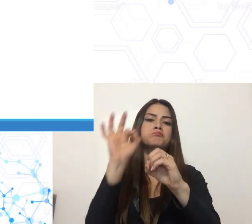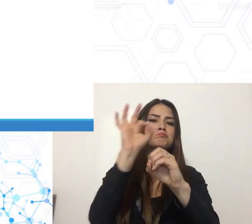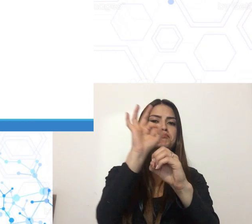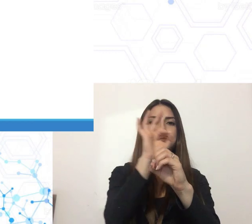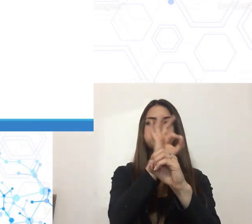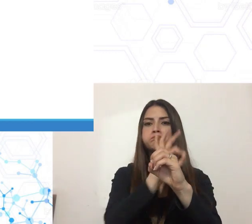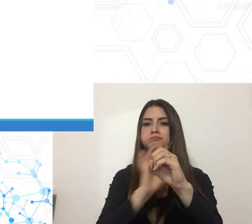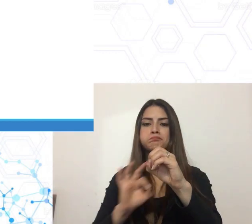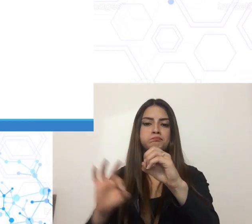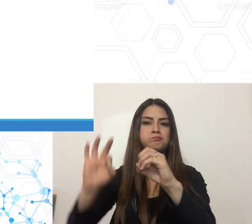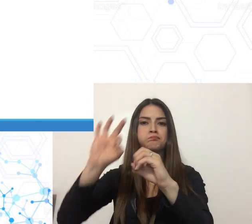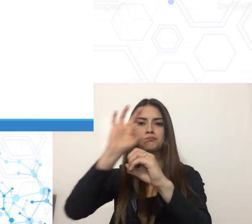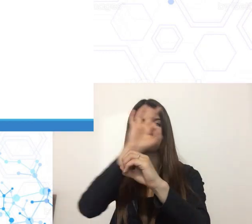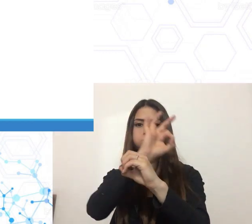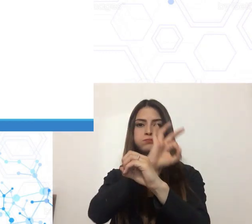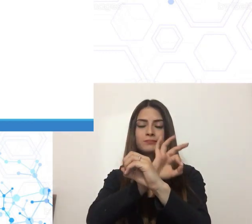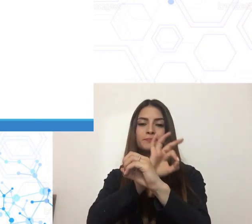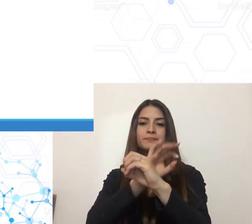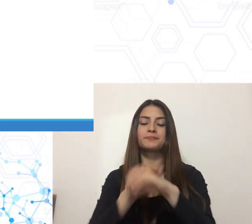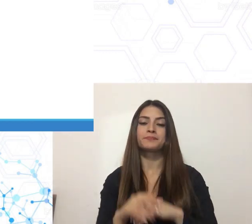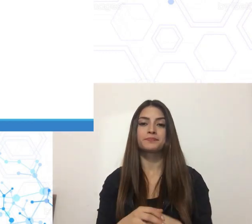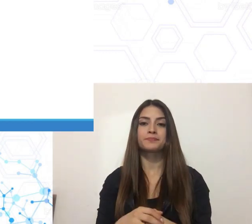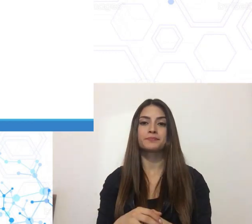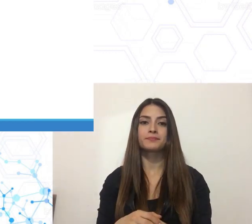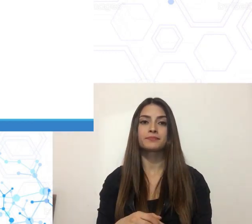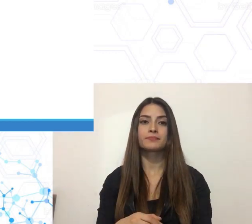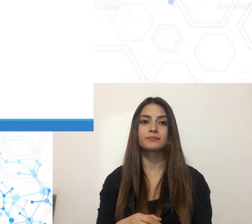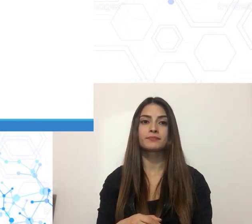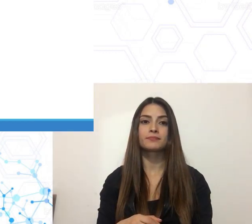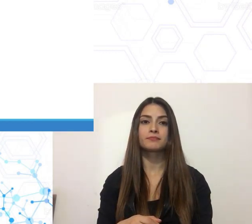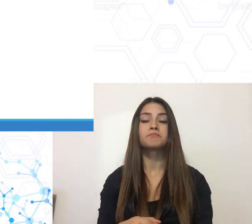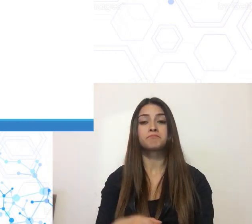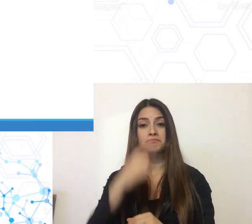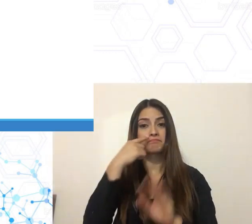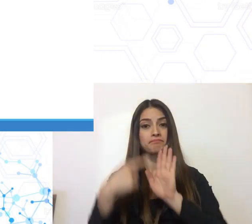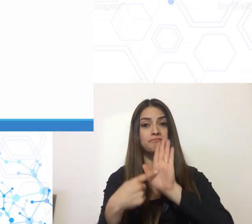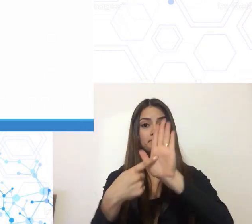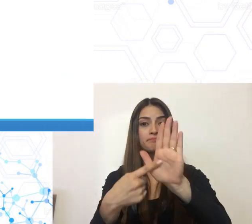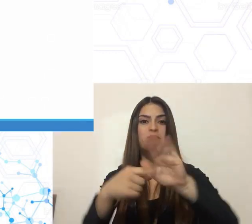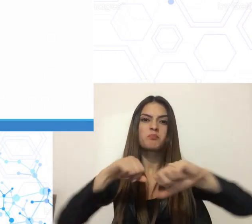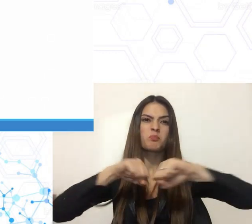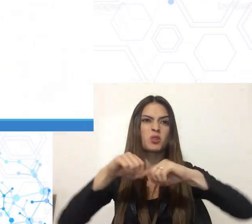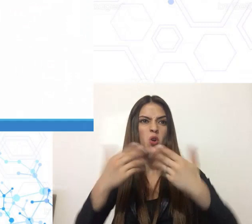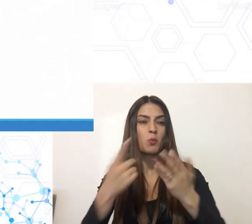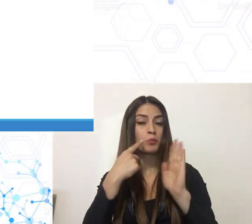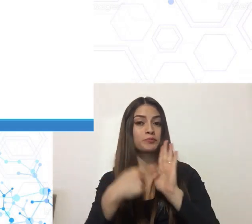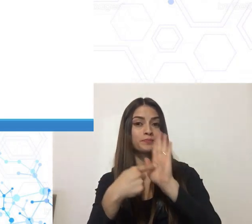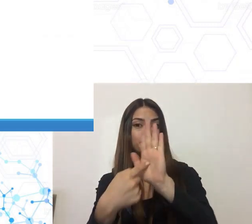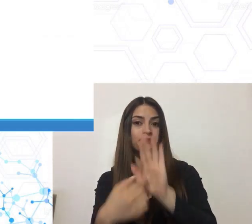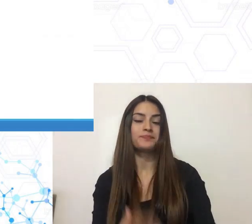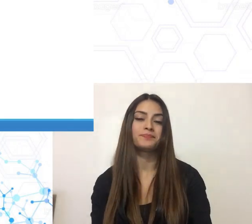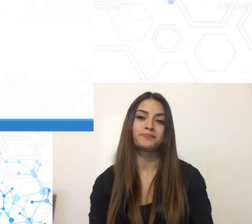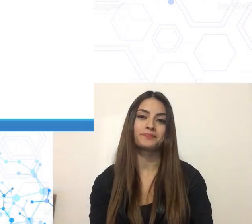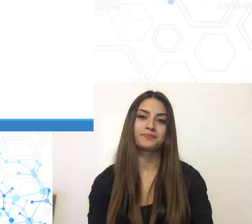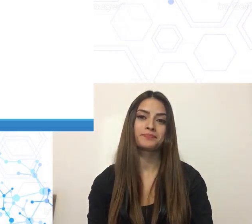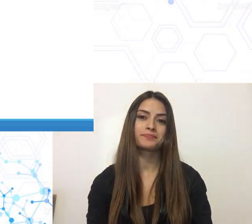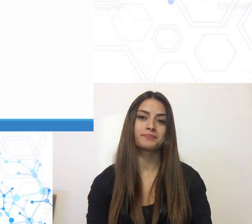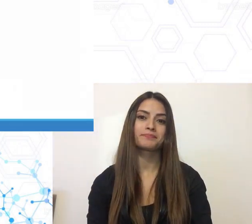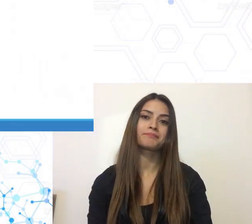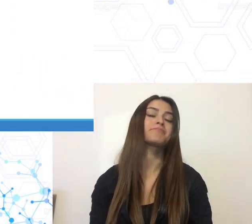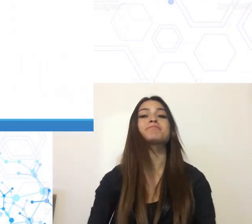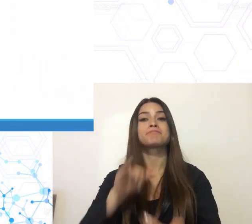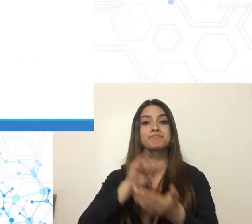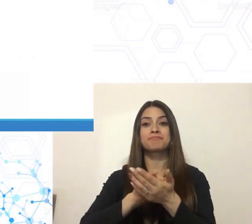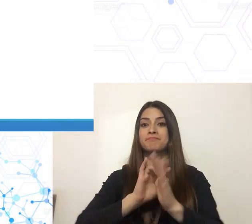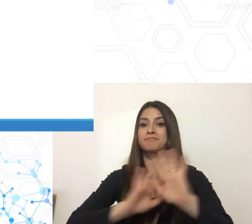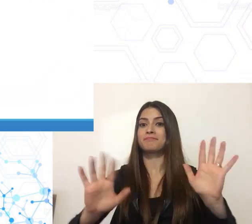más determinados como son los orbitales. Bien, pues entonces hasta aquí sería el